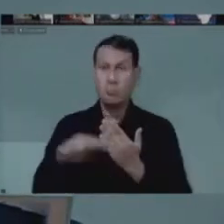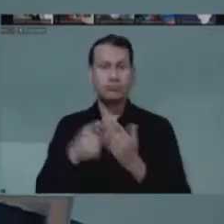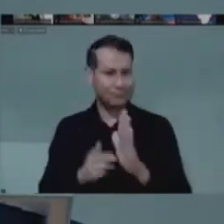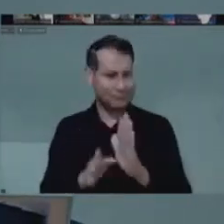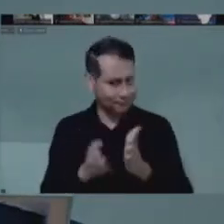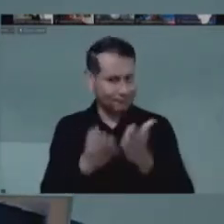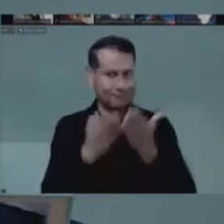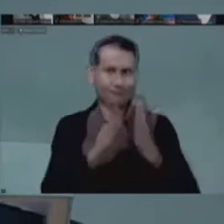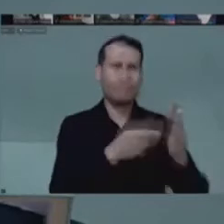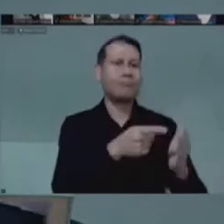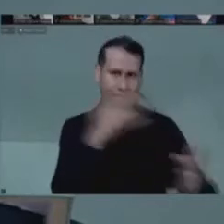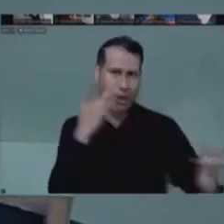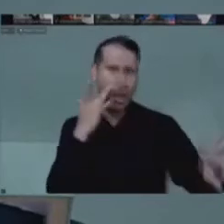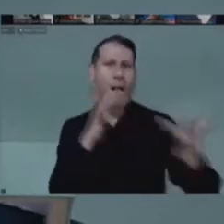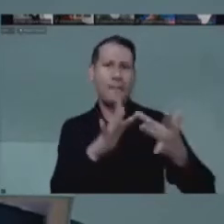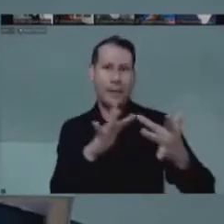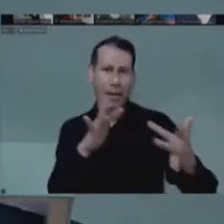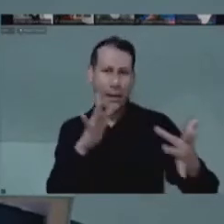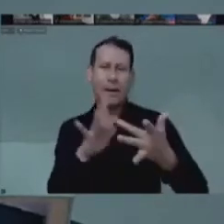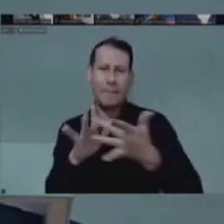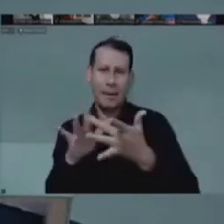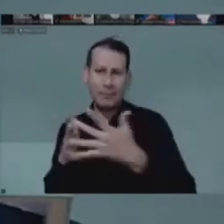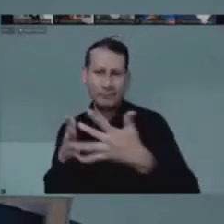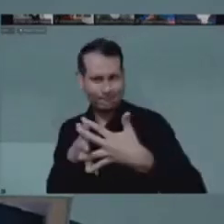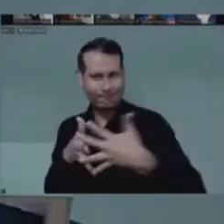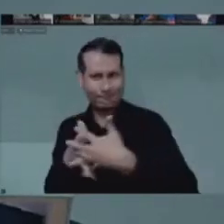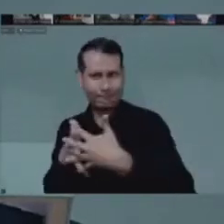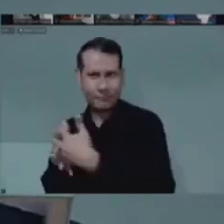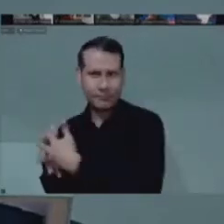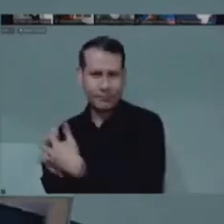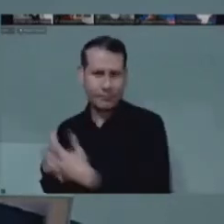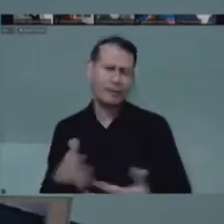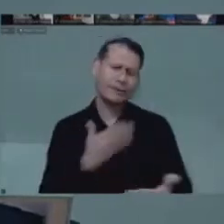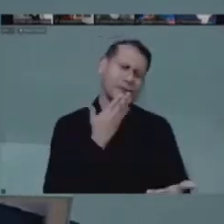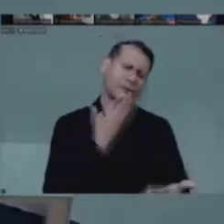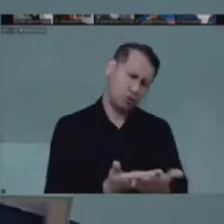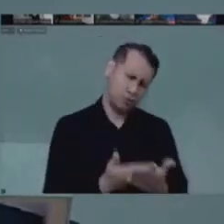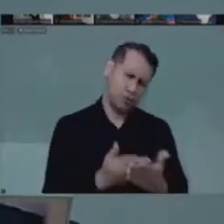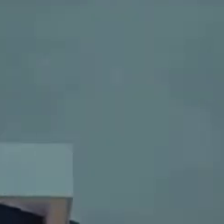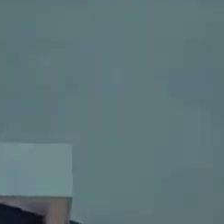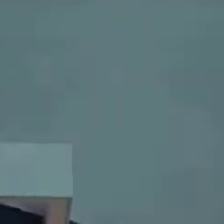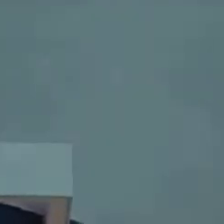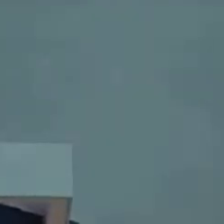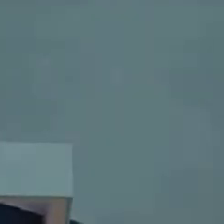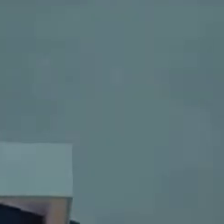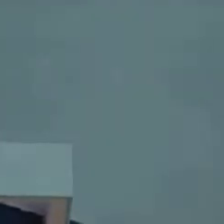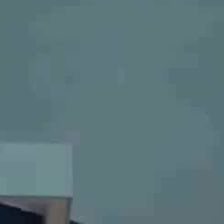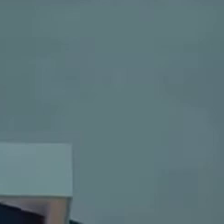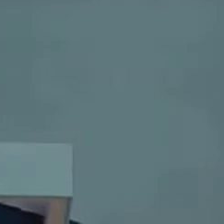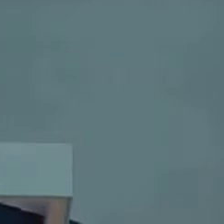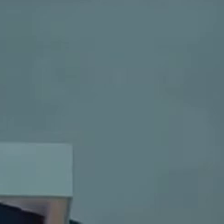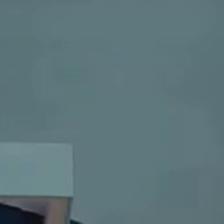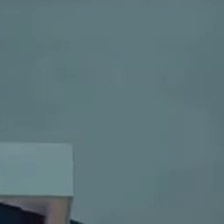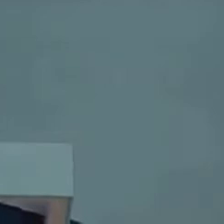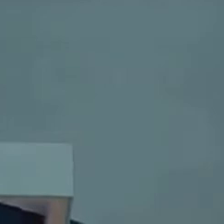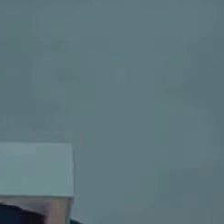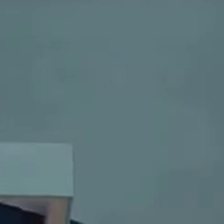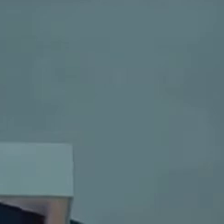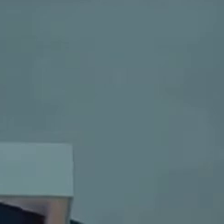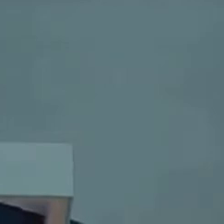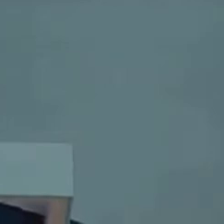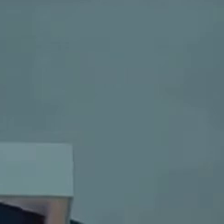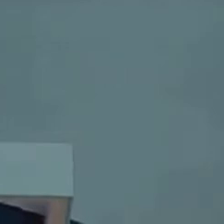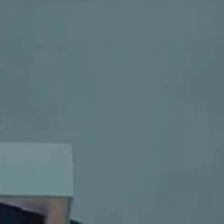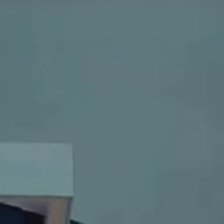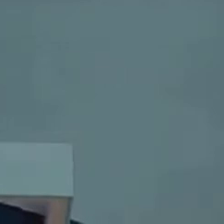han identificado. Muchas gracias por tu intervención y quiero darle paso entonces a Paola Herrera, líder senior IoT